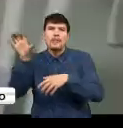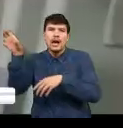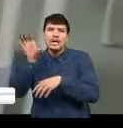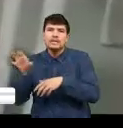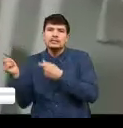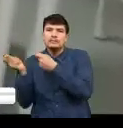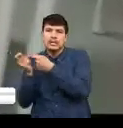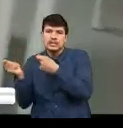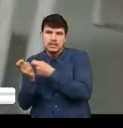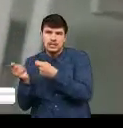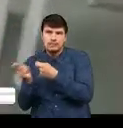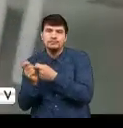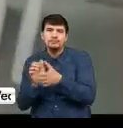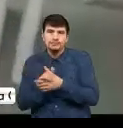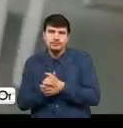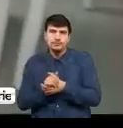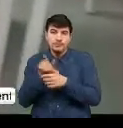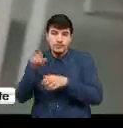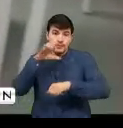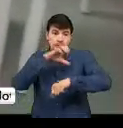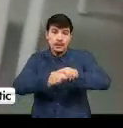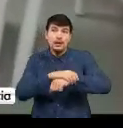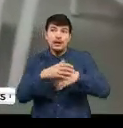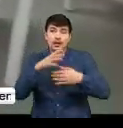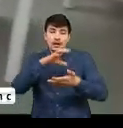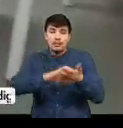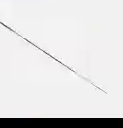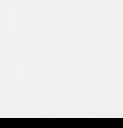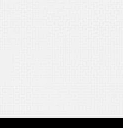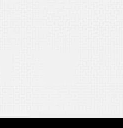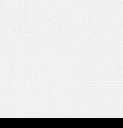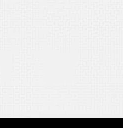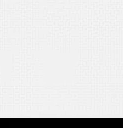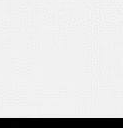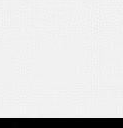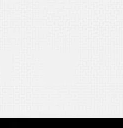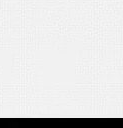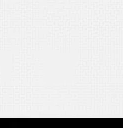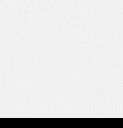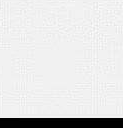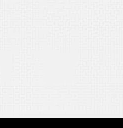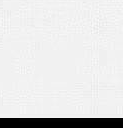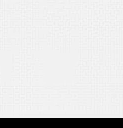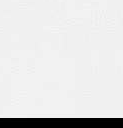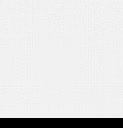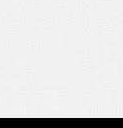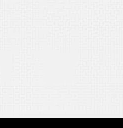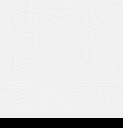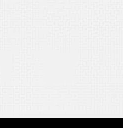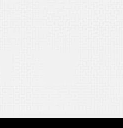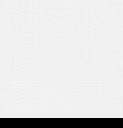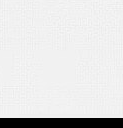a los capturados le fueron decomisadas seis motocicletas ganando puntocom